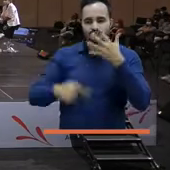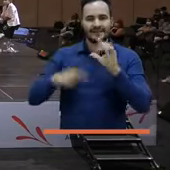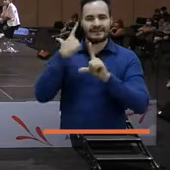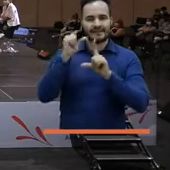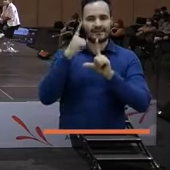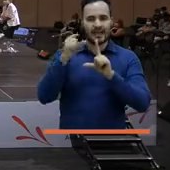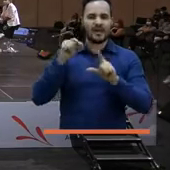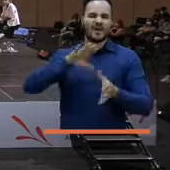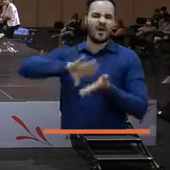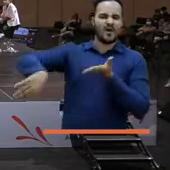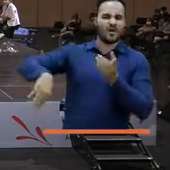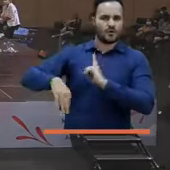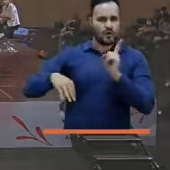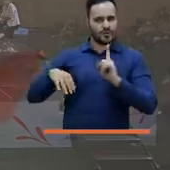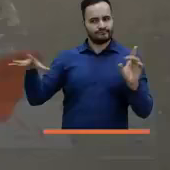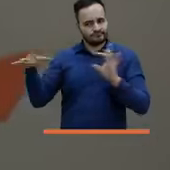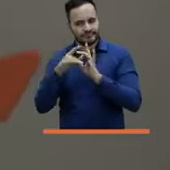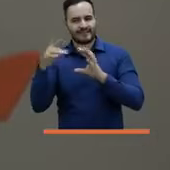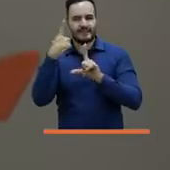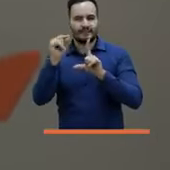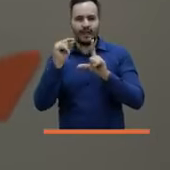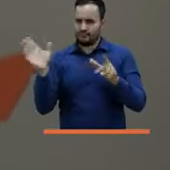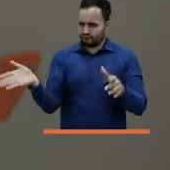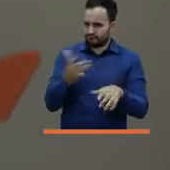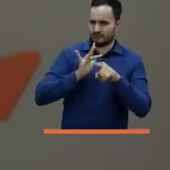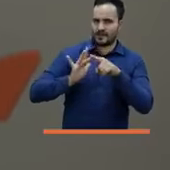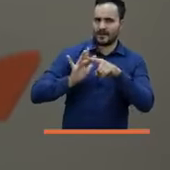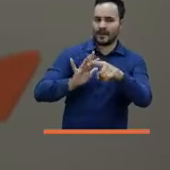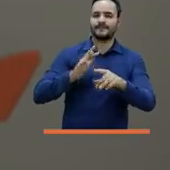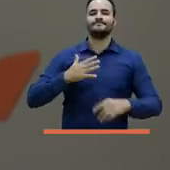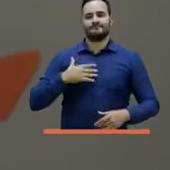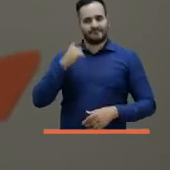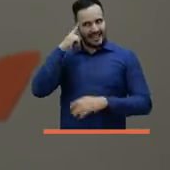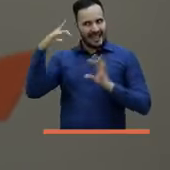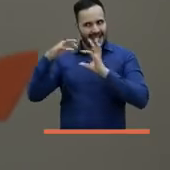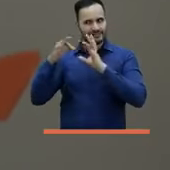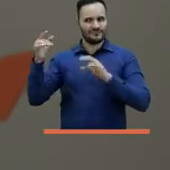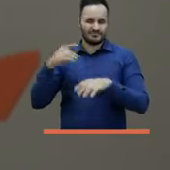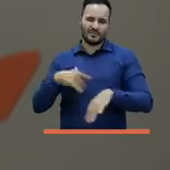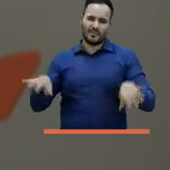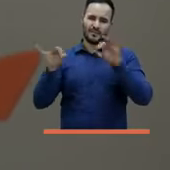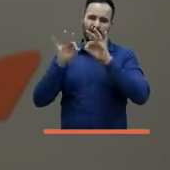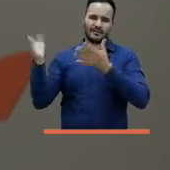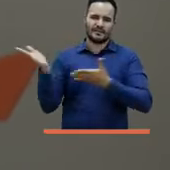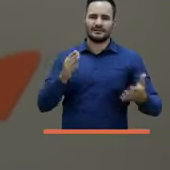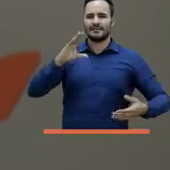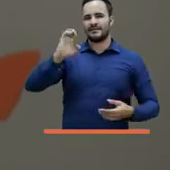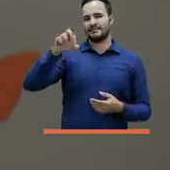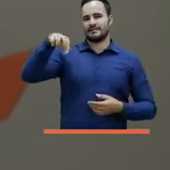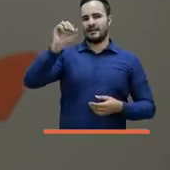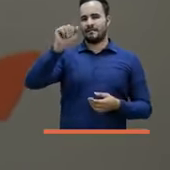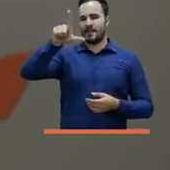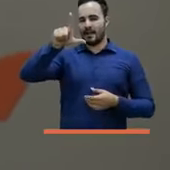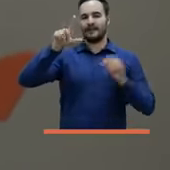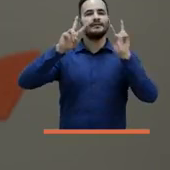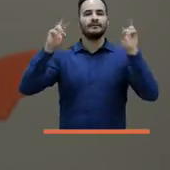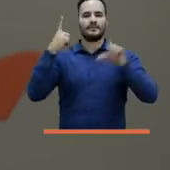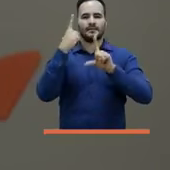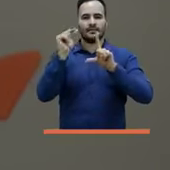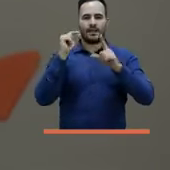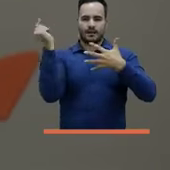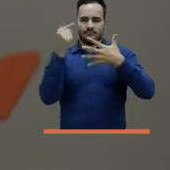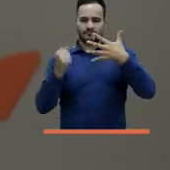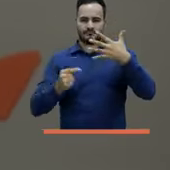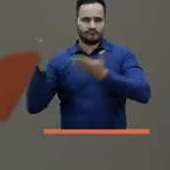cómo podemos articular nos y sumarnos a lo que la cepal ha venido proponiendo como una canasta básica digital esta canasta